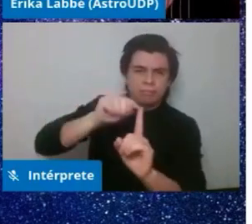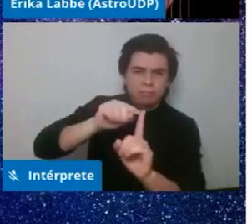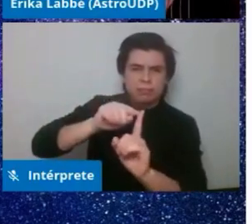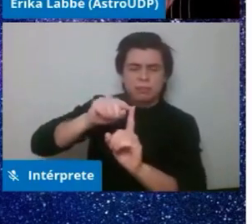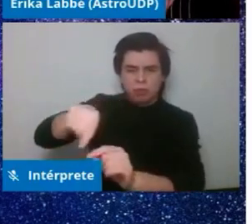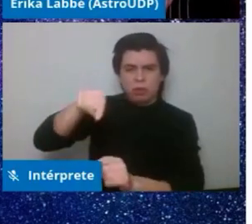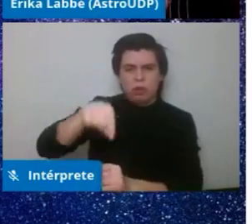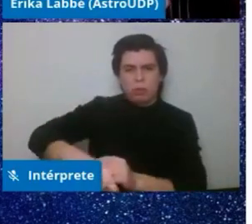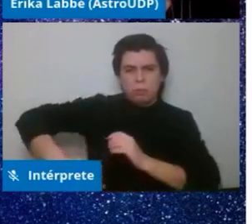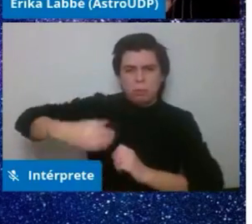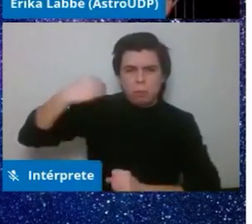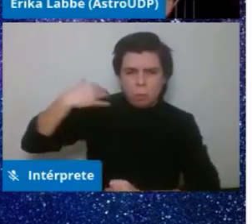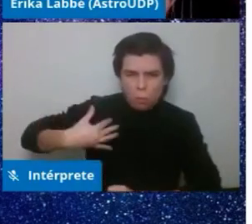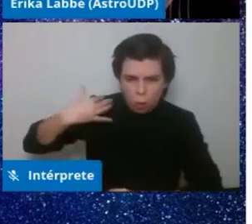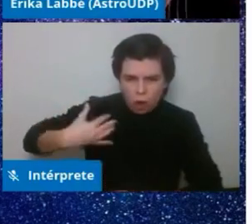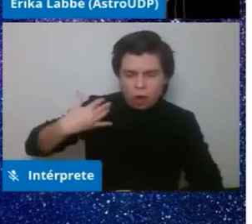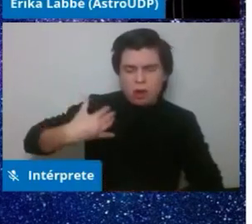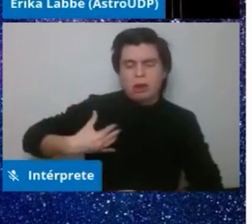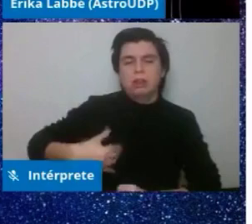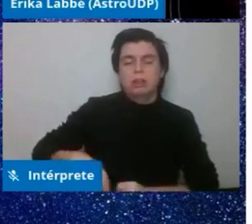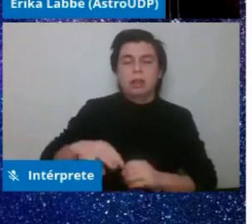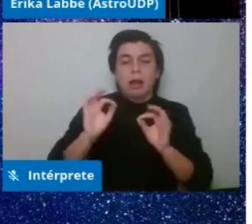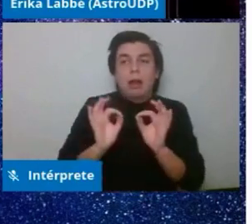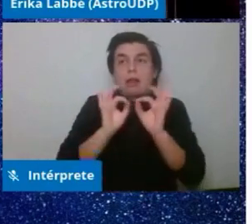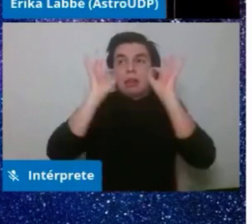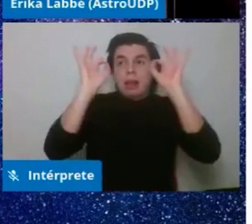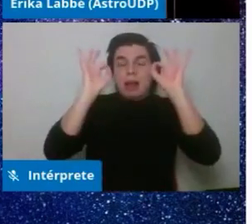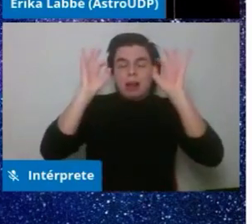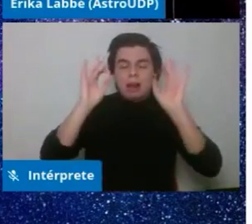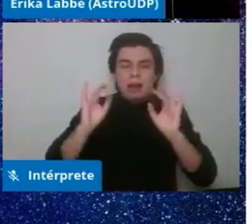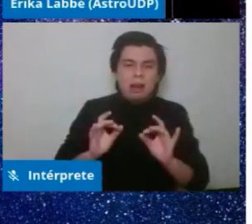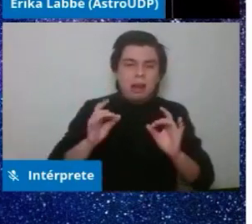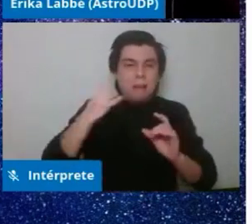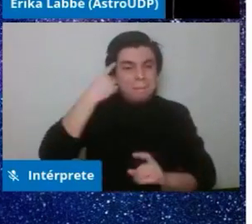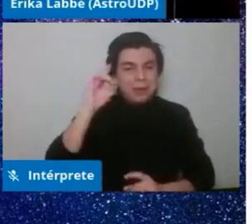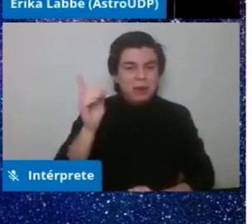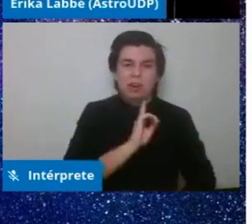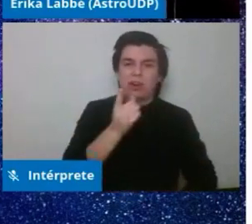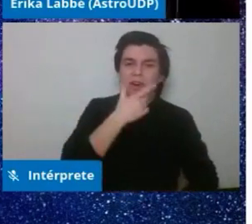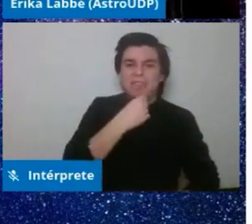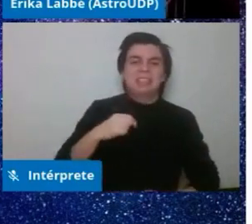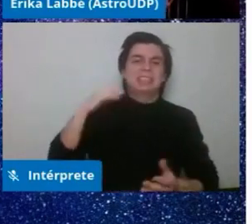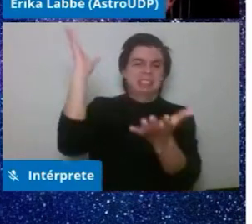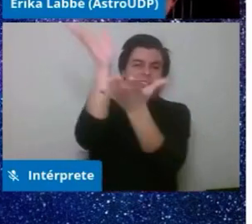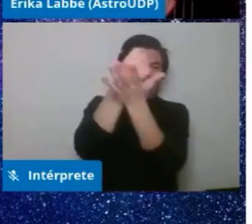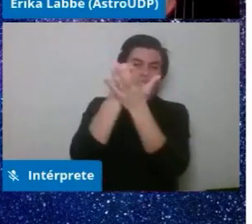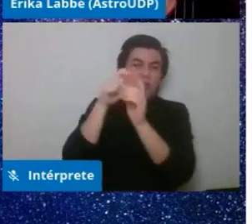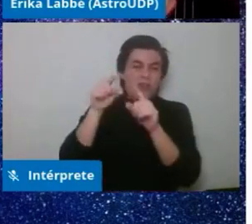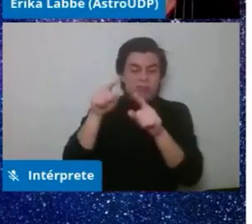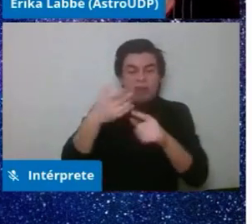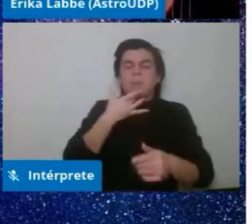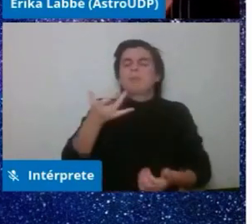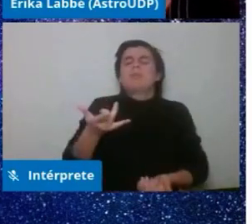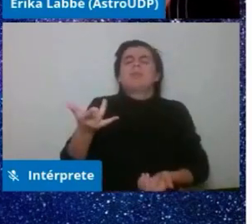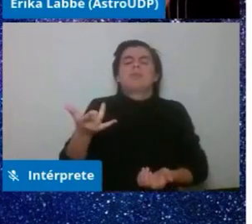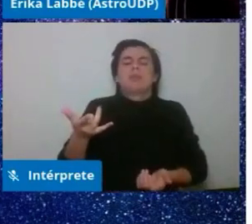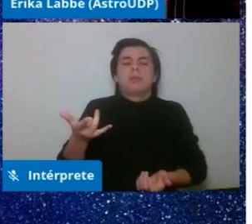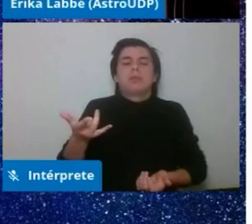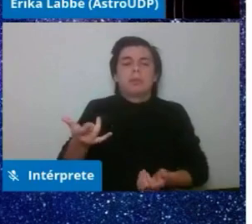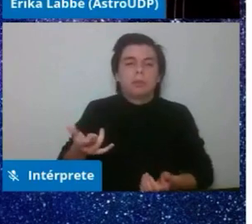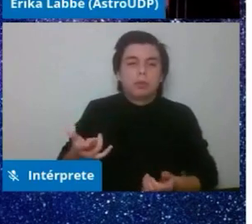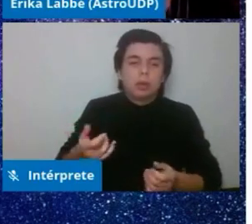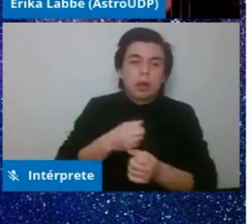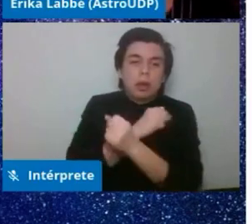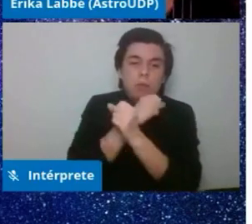sumamente como ideal, pero debo decir que no es fácil de alcanzar porque muchas veces va a pasar que las consideraciones que uno